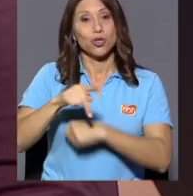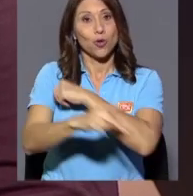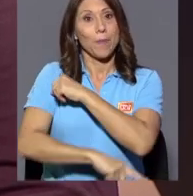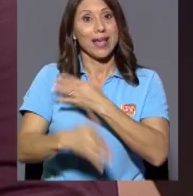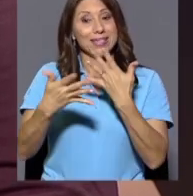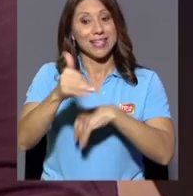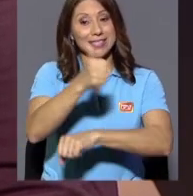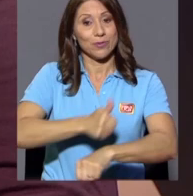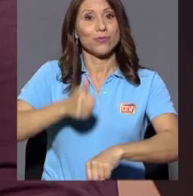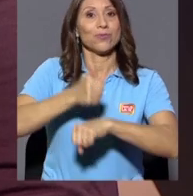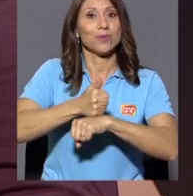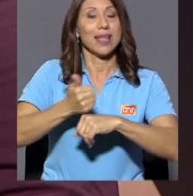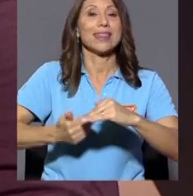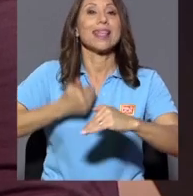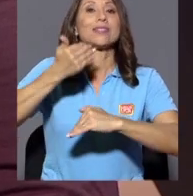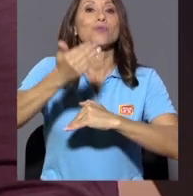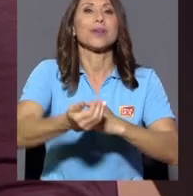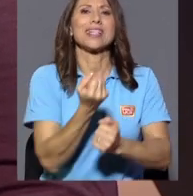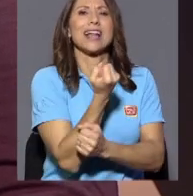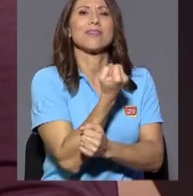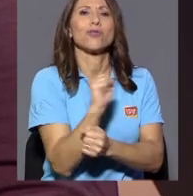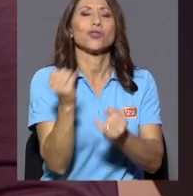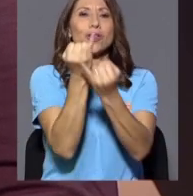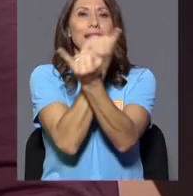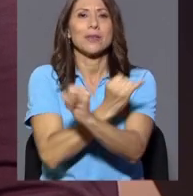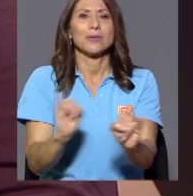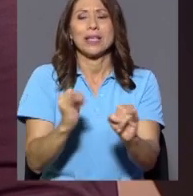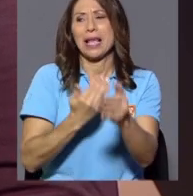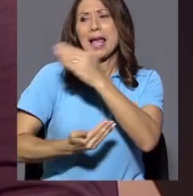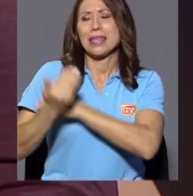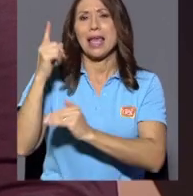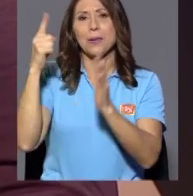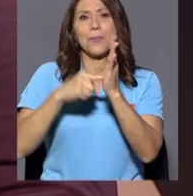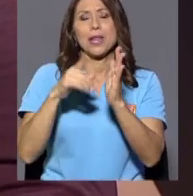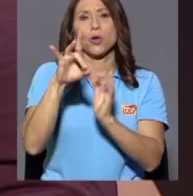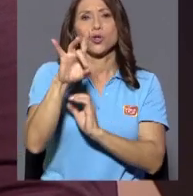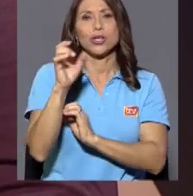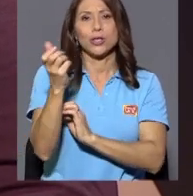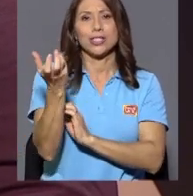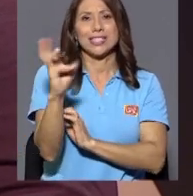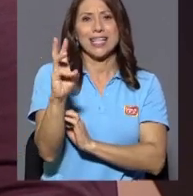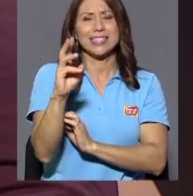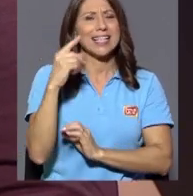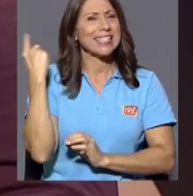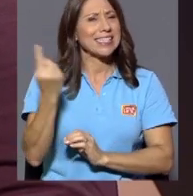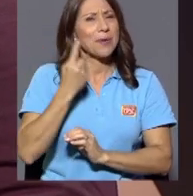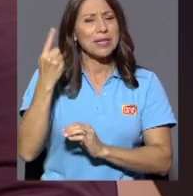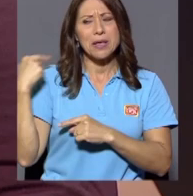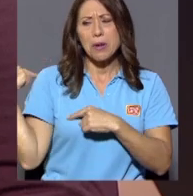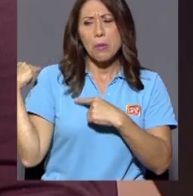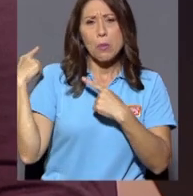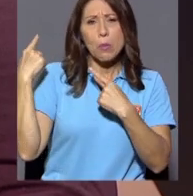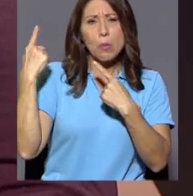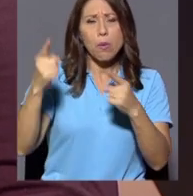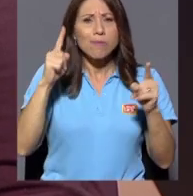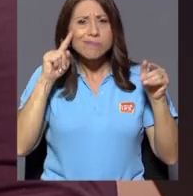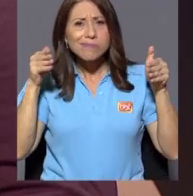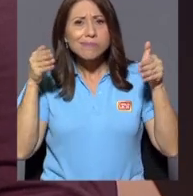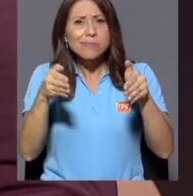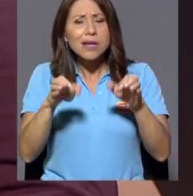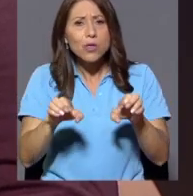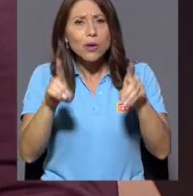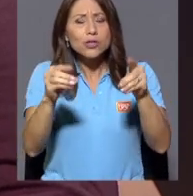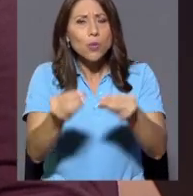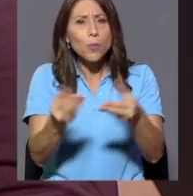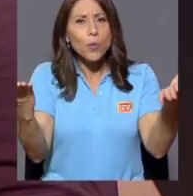país luego de la revolución y la independencia allá en mil 816 siempre se apostó por la educación pública y siempre